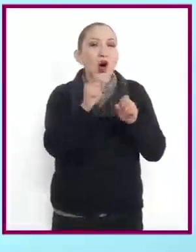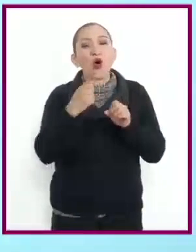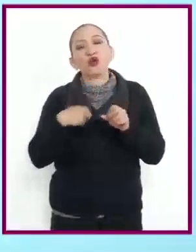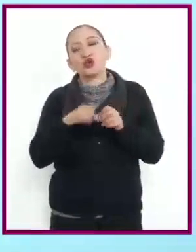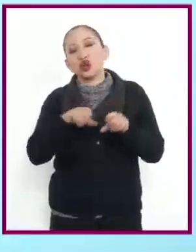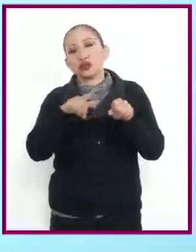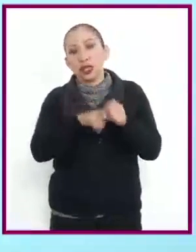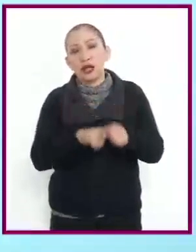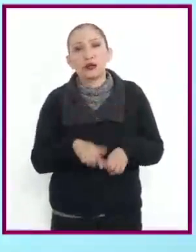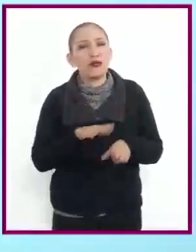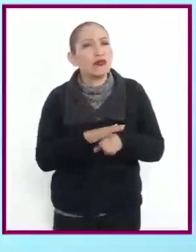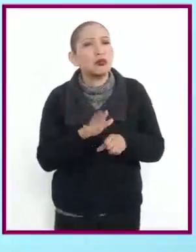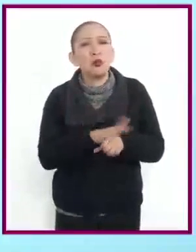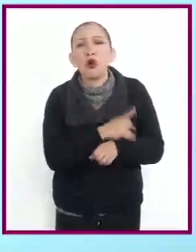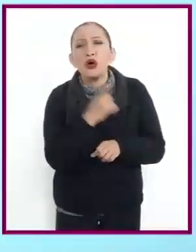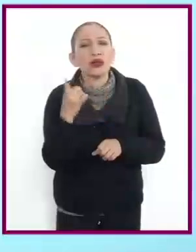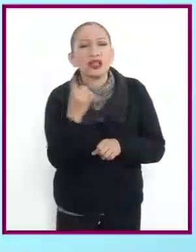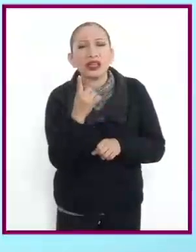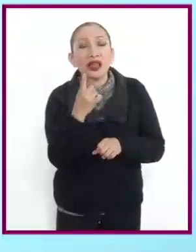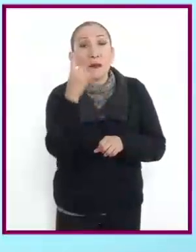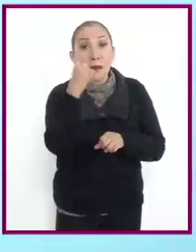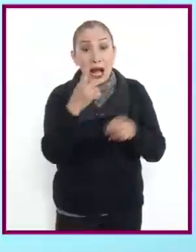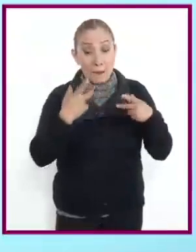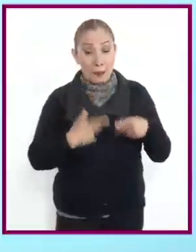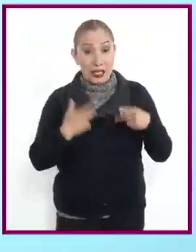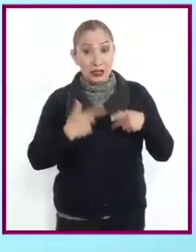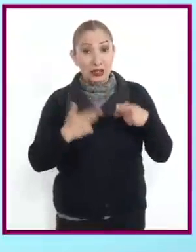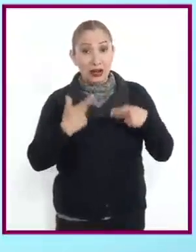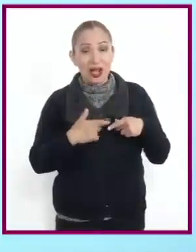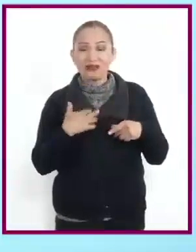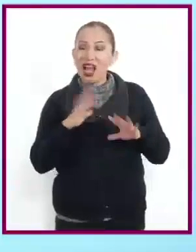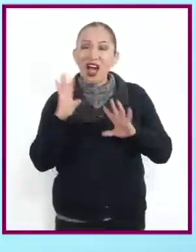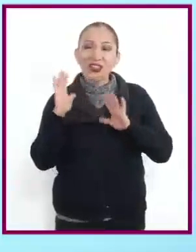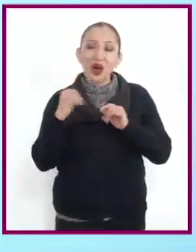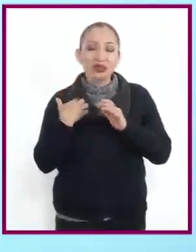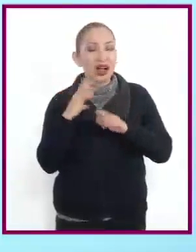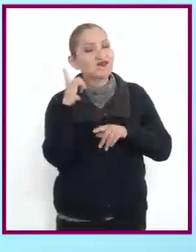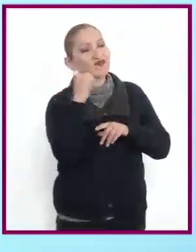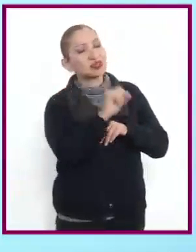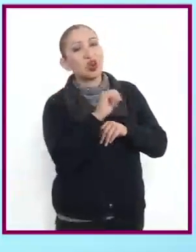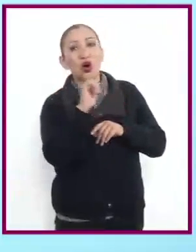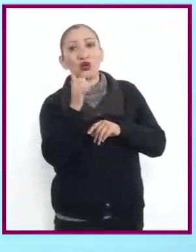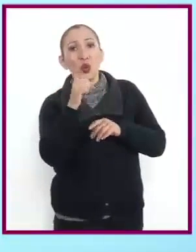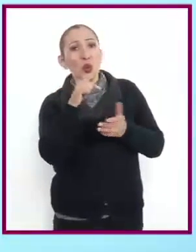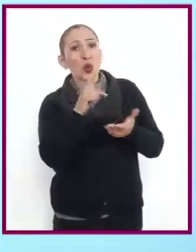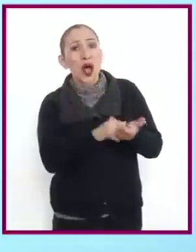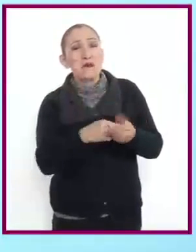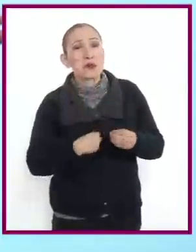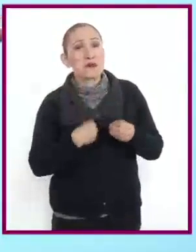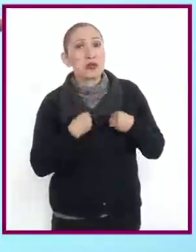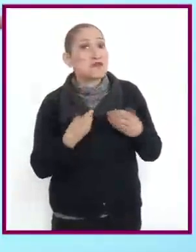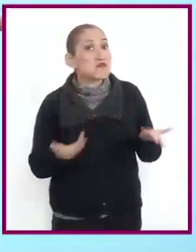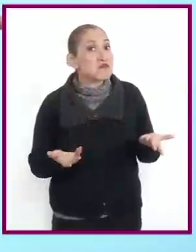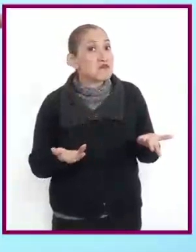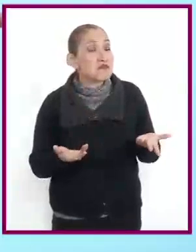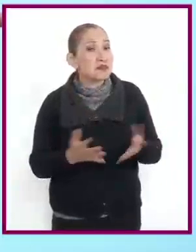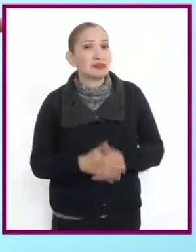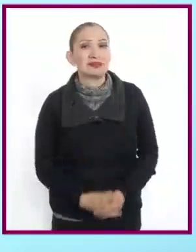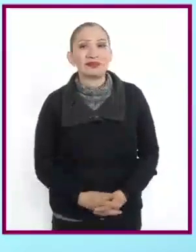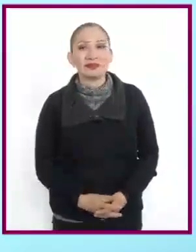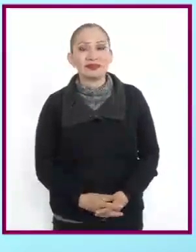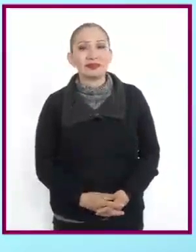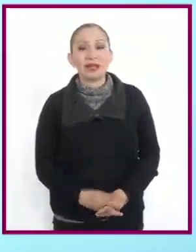migración. Sabemos que nuestro país es uno de los que tienen mayor número de inmigrantes en todo el mundo y que su inmigración interna